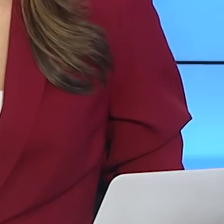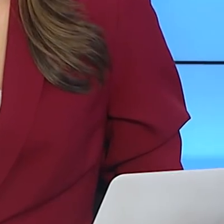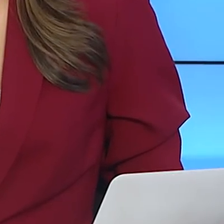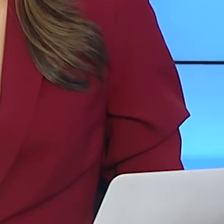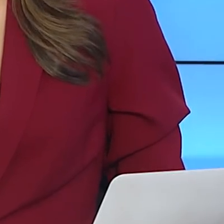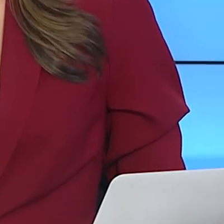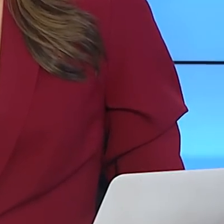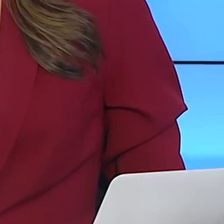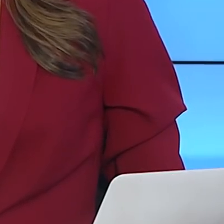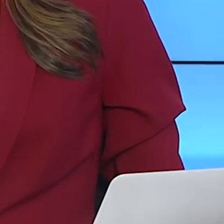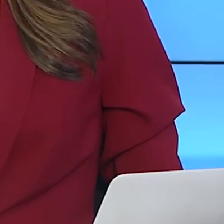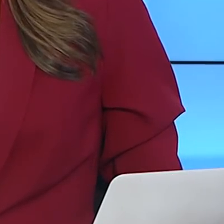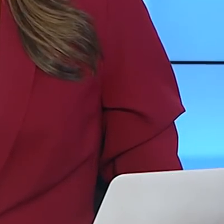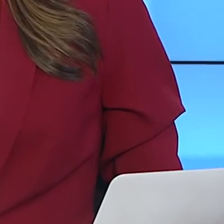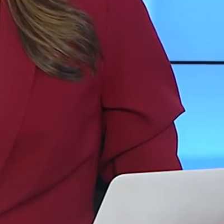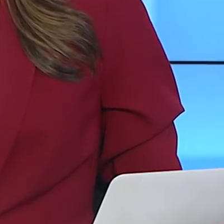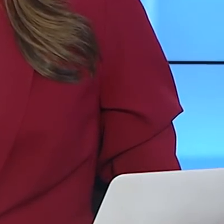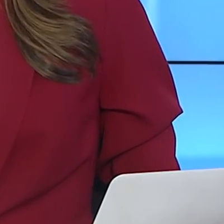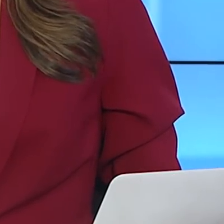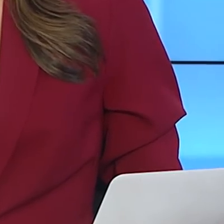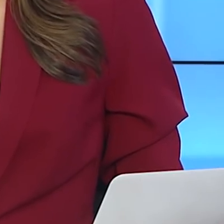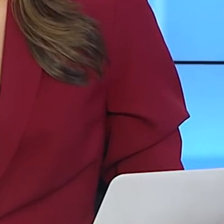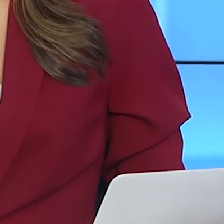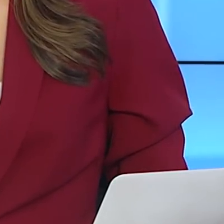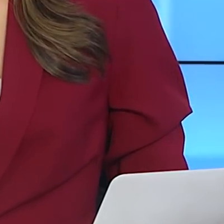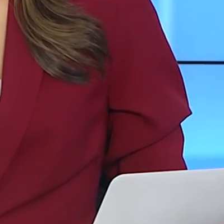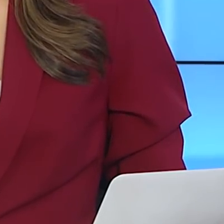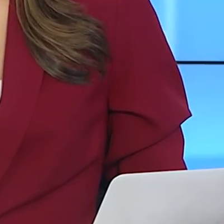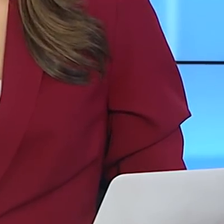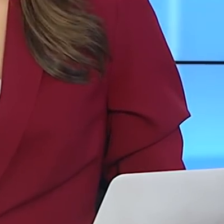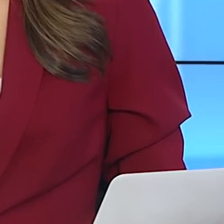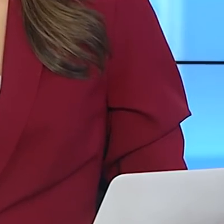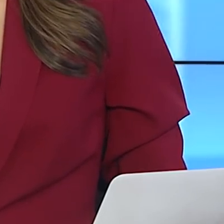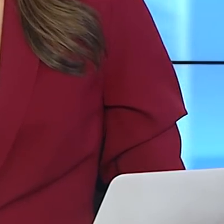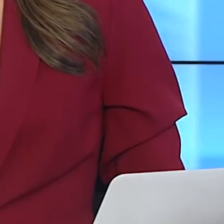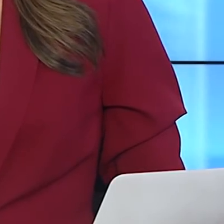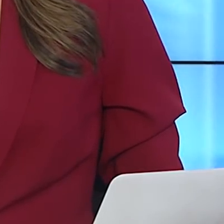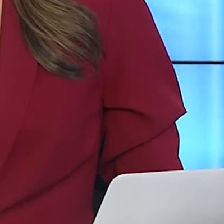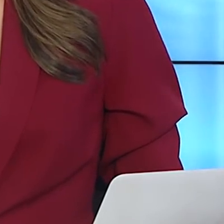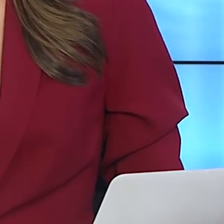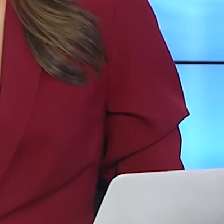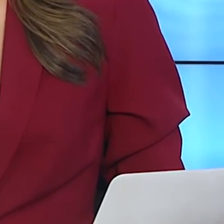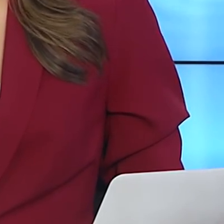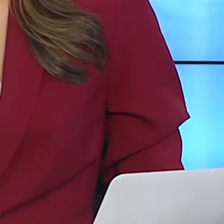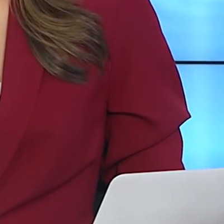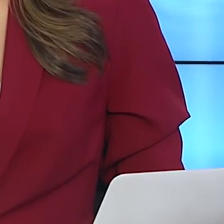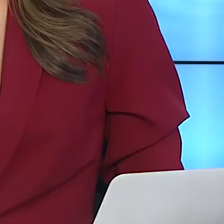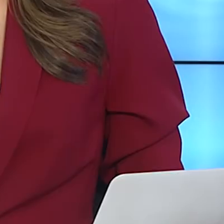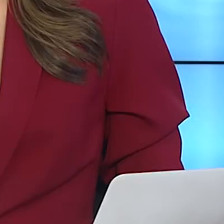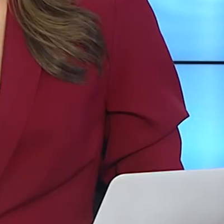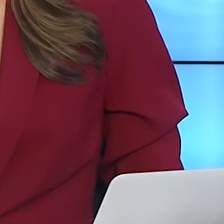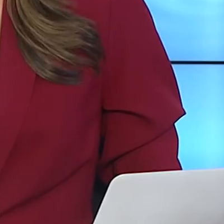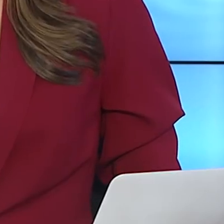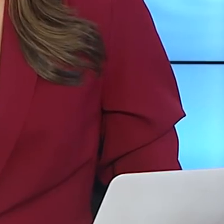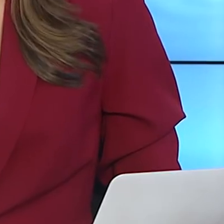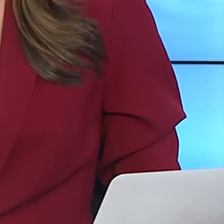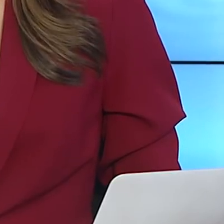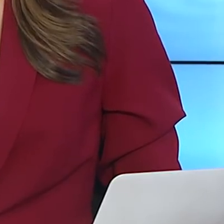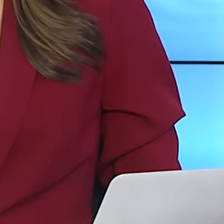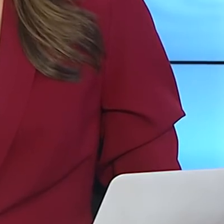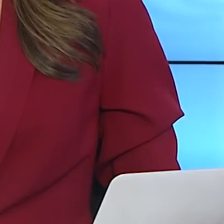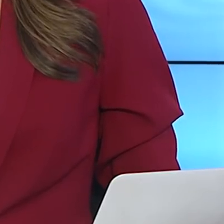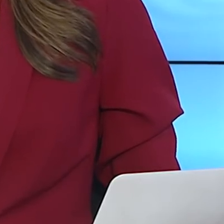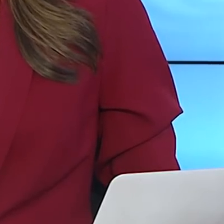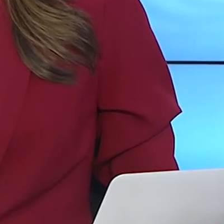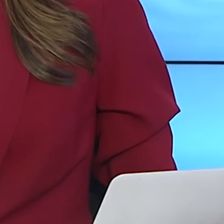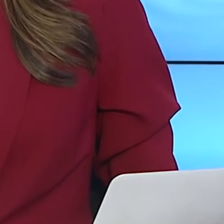Muy buenos días, bienvenidos a Noticentro 1 CMI. Ante los múltiples casos de robos y asesinatos en la capital, la Policía de